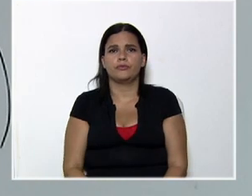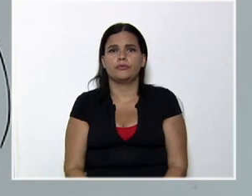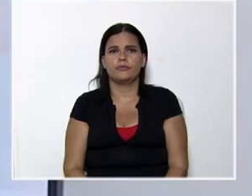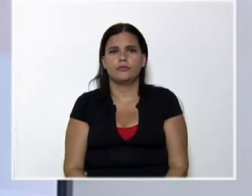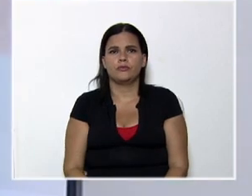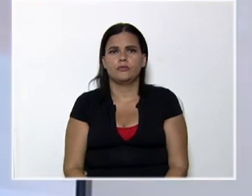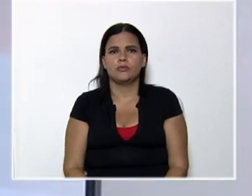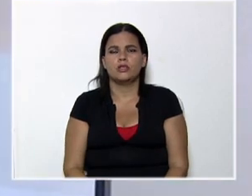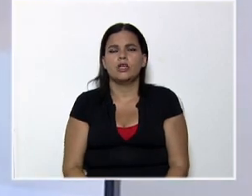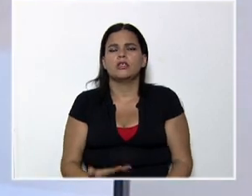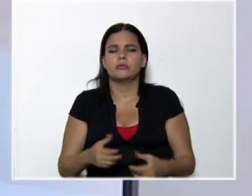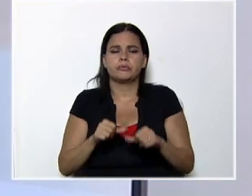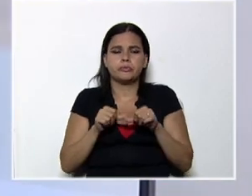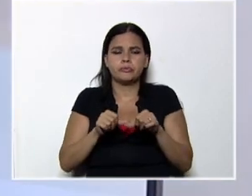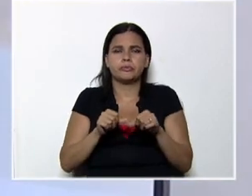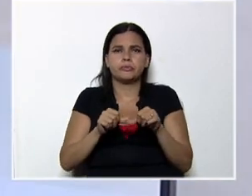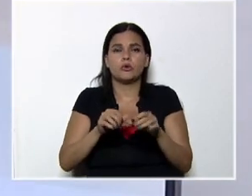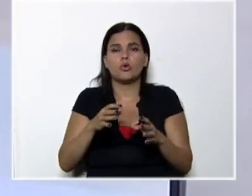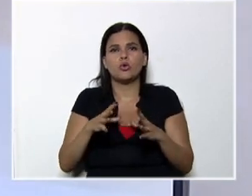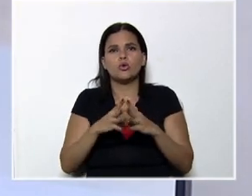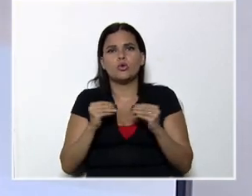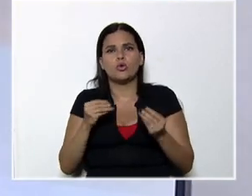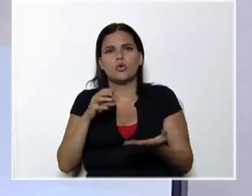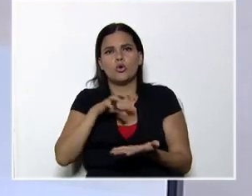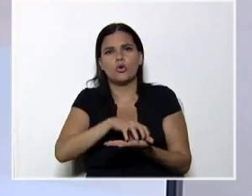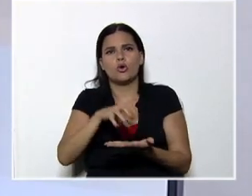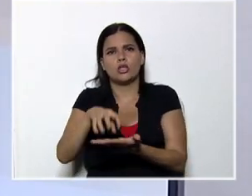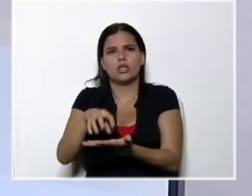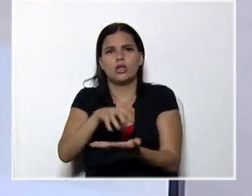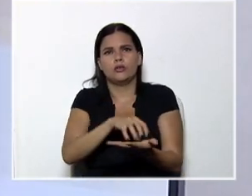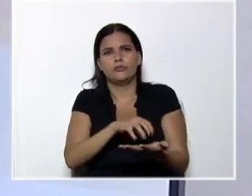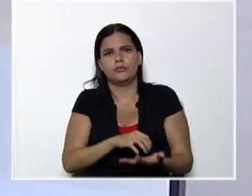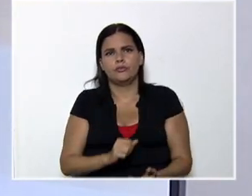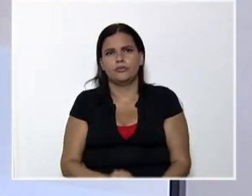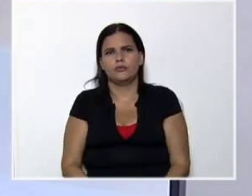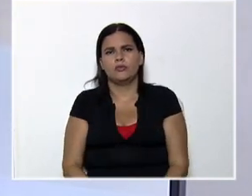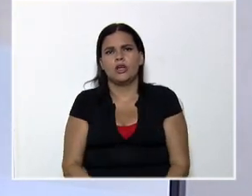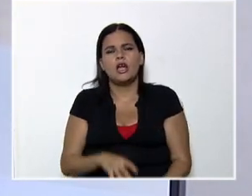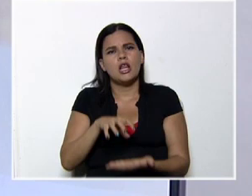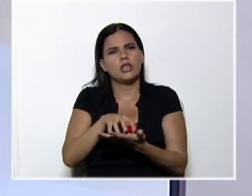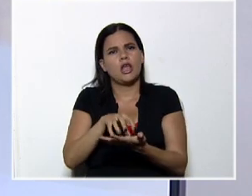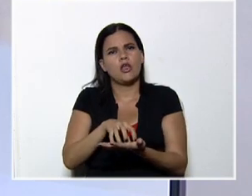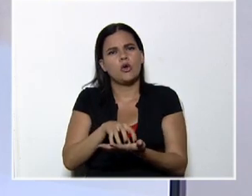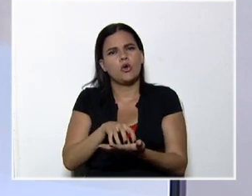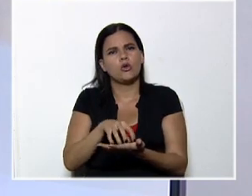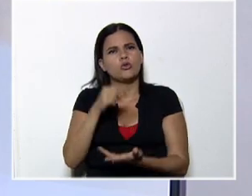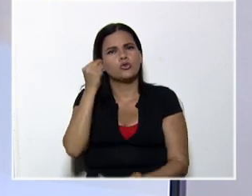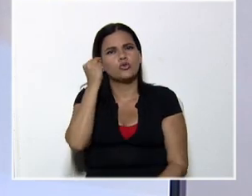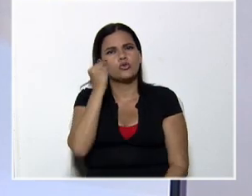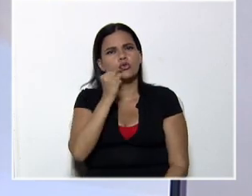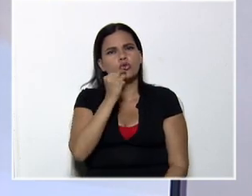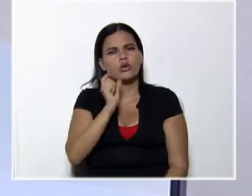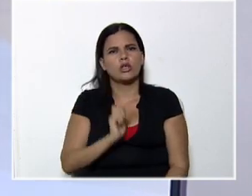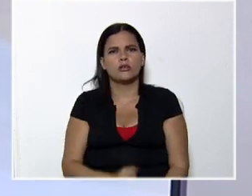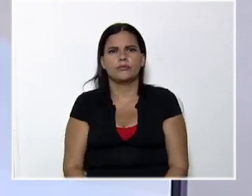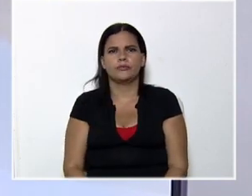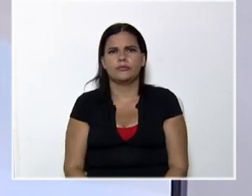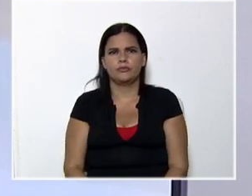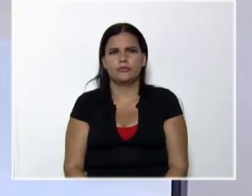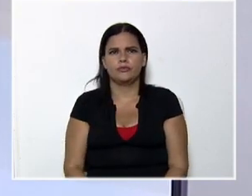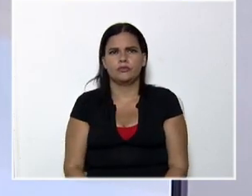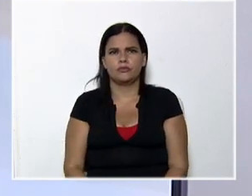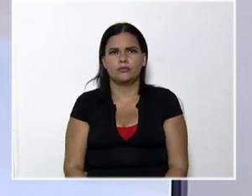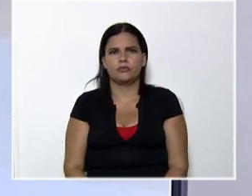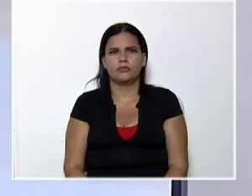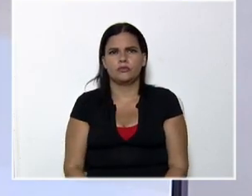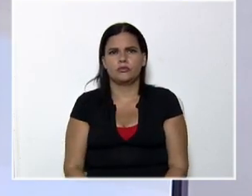así podemos continuar con muchos otros estados. Ubiquemos entonces el estado de Sucre. A nuestros compañeros, hermanos de la región de oriente